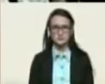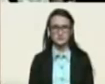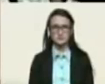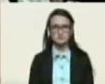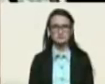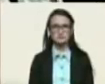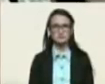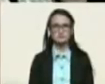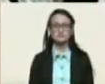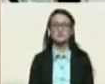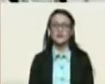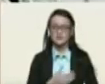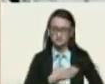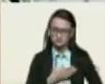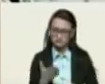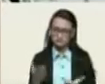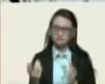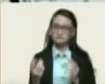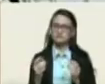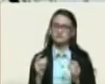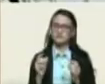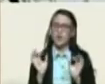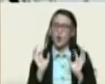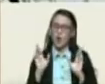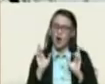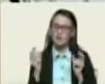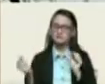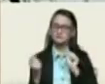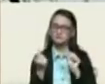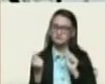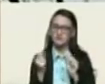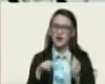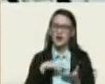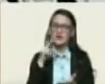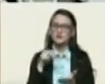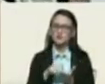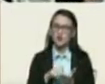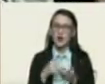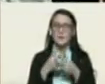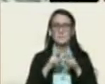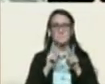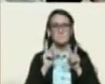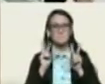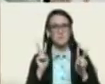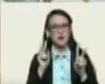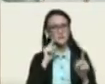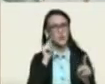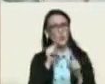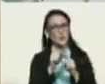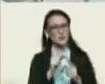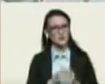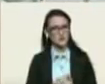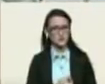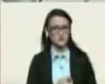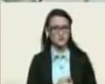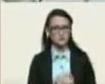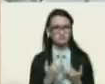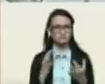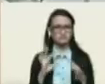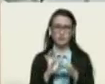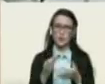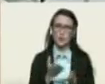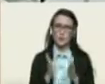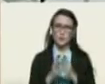para un gran diálogo nacional enmarcado en la paz y hacia un país que todos puedan reconocerse. Es